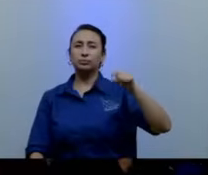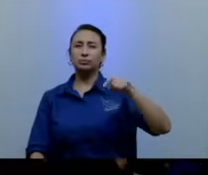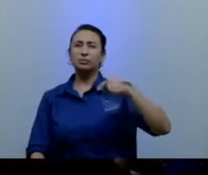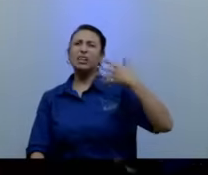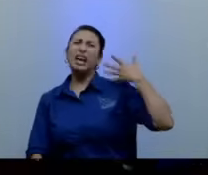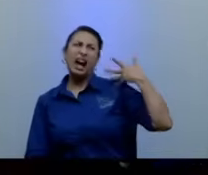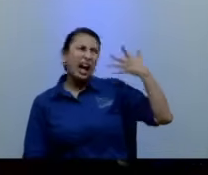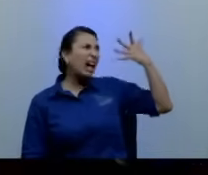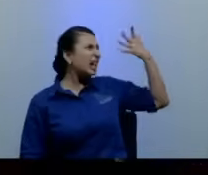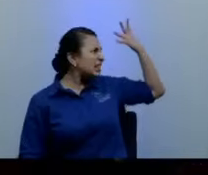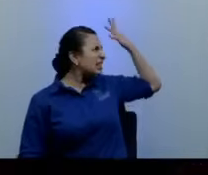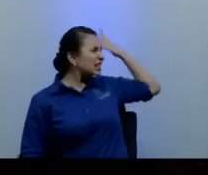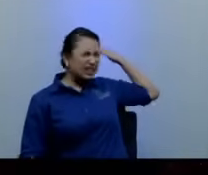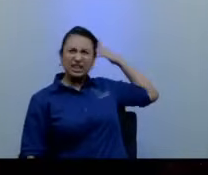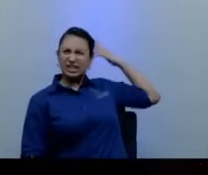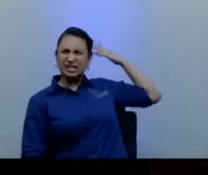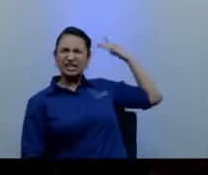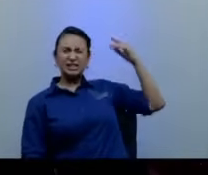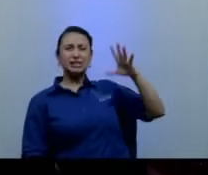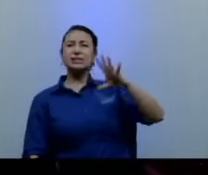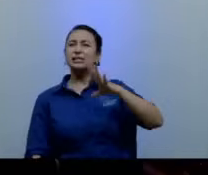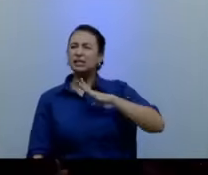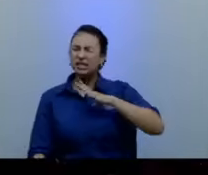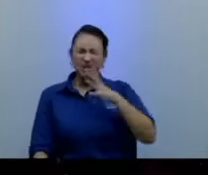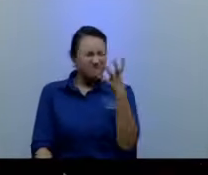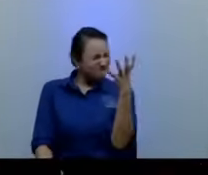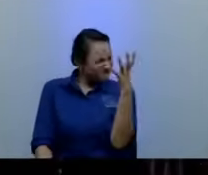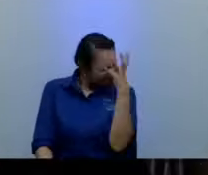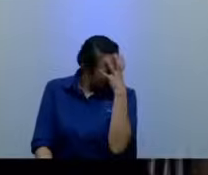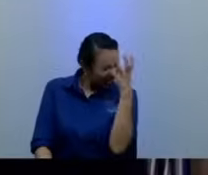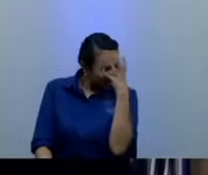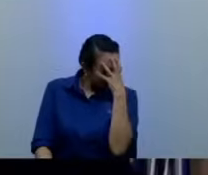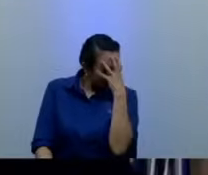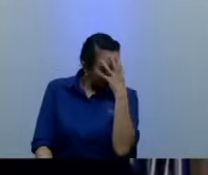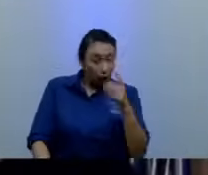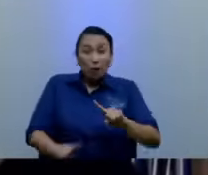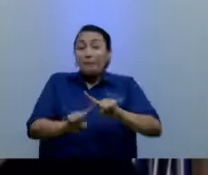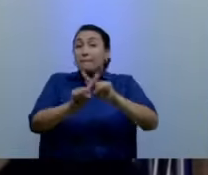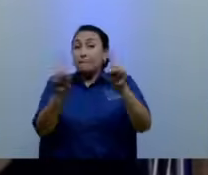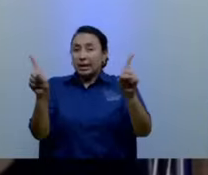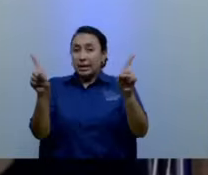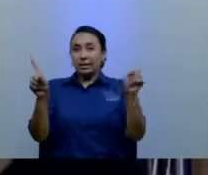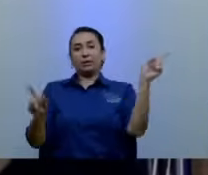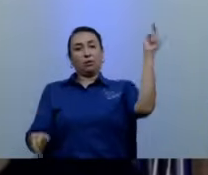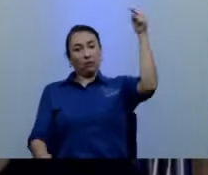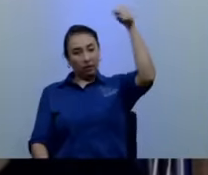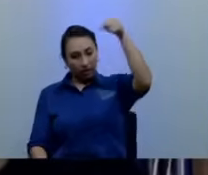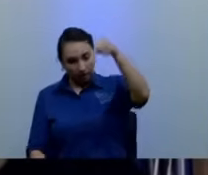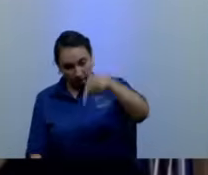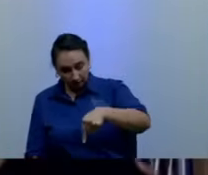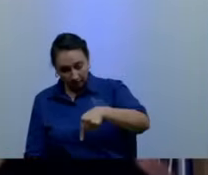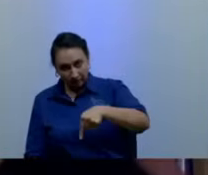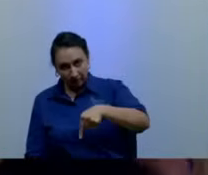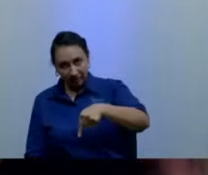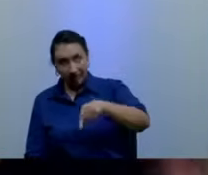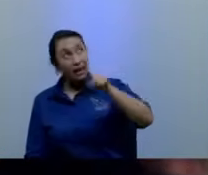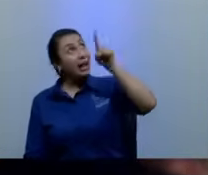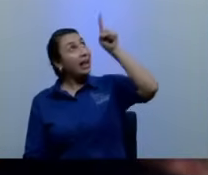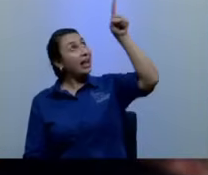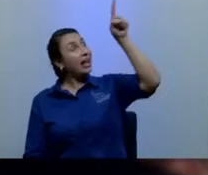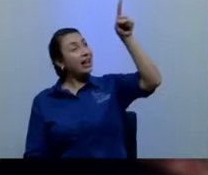sea, la identidad era, pero cuando nos encontramos con el Cristo glorioso,